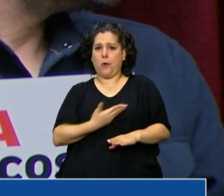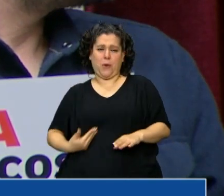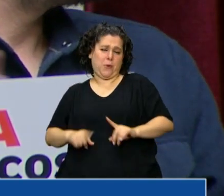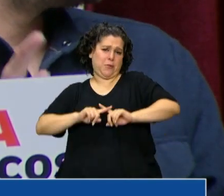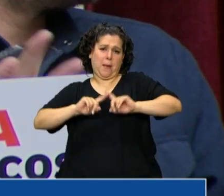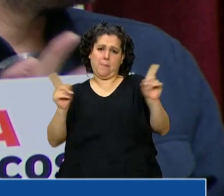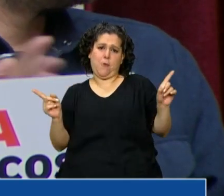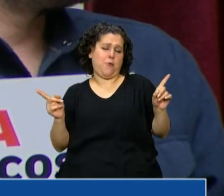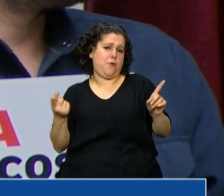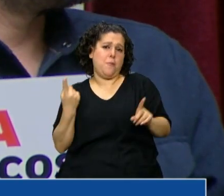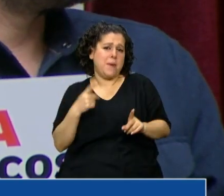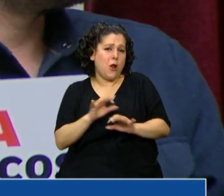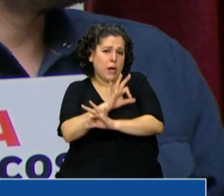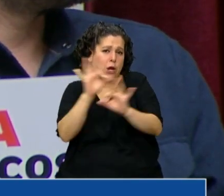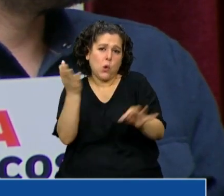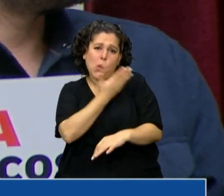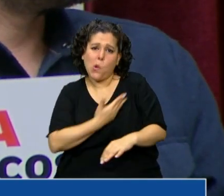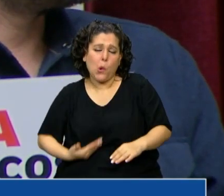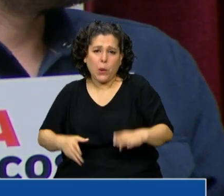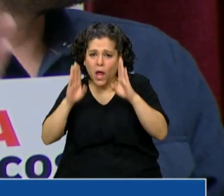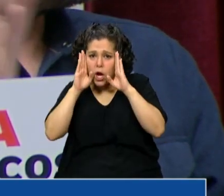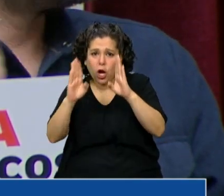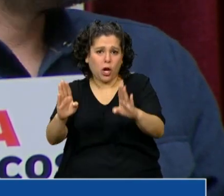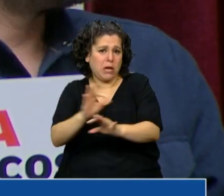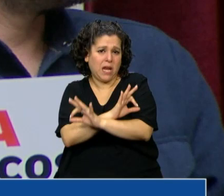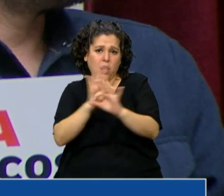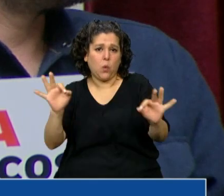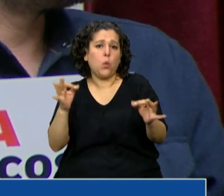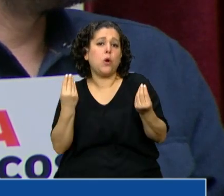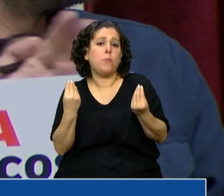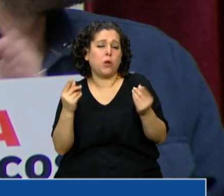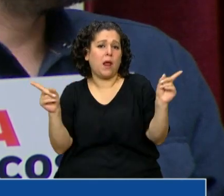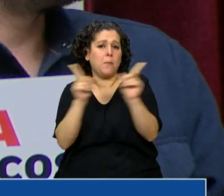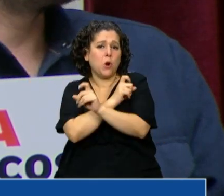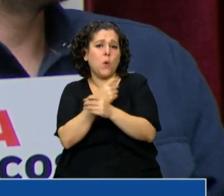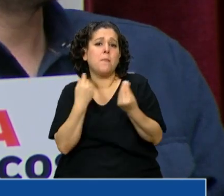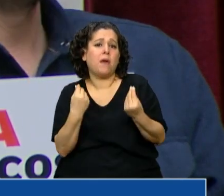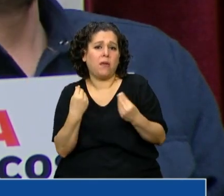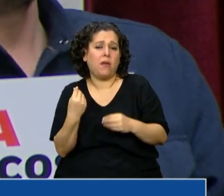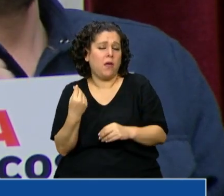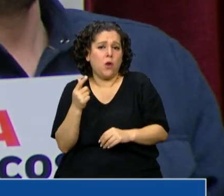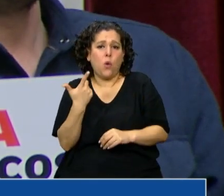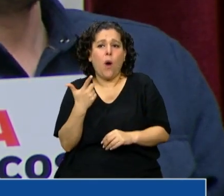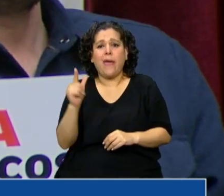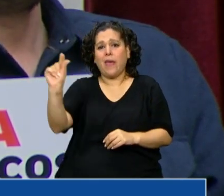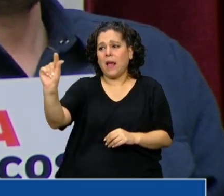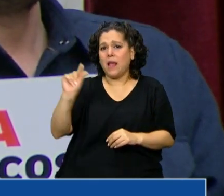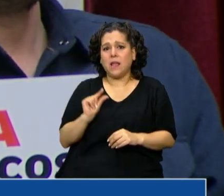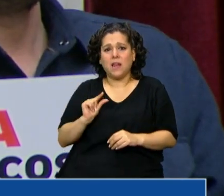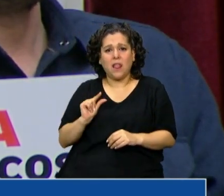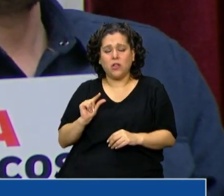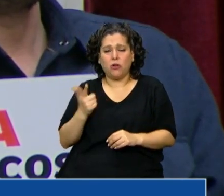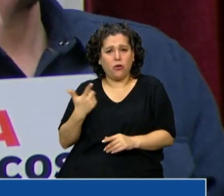demás, claramente el problema es que no hay ningún acceso a un crédito hipotecario en